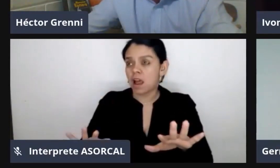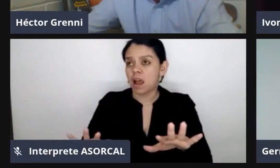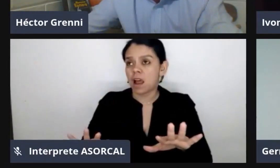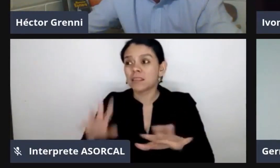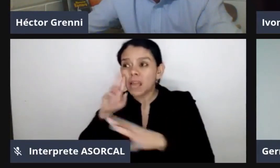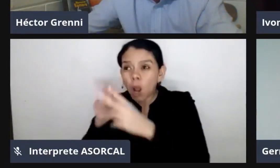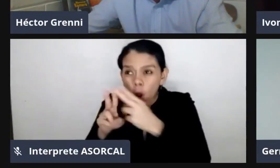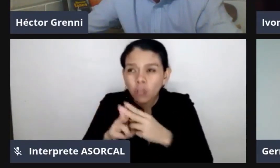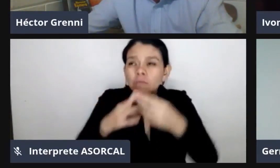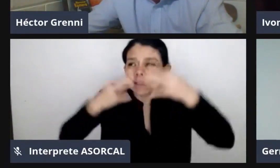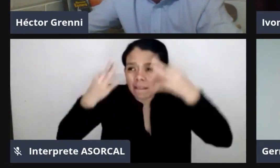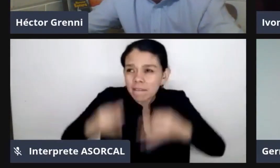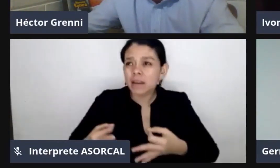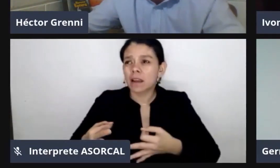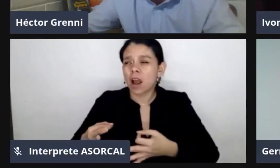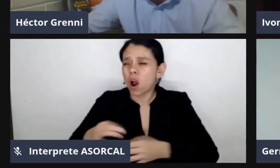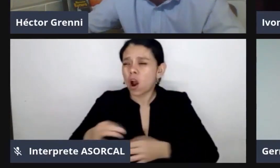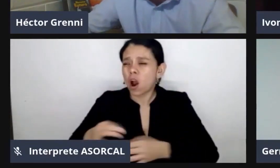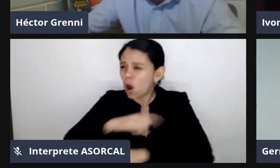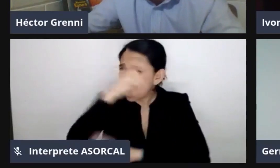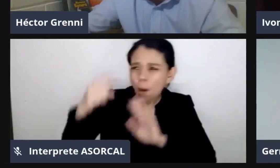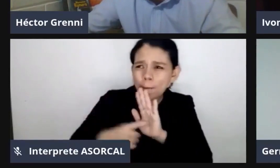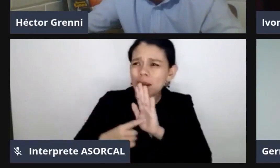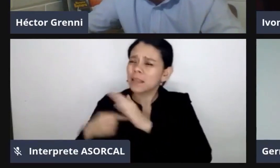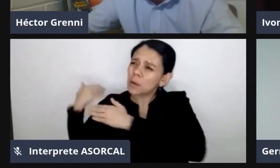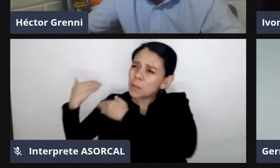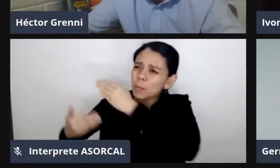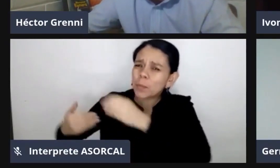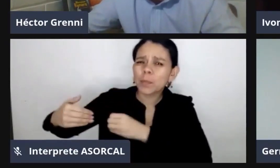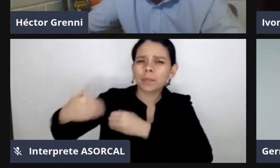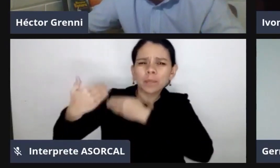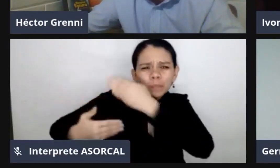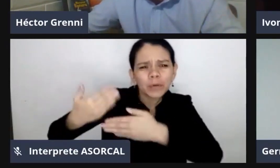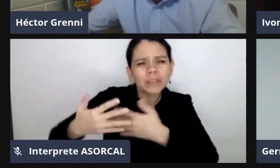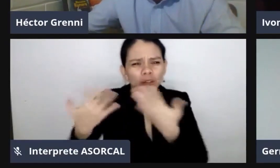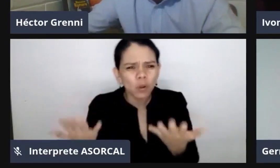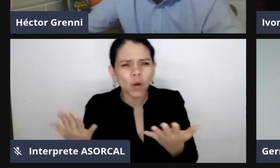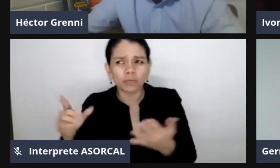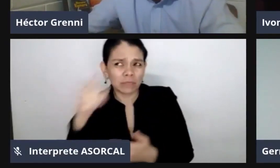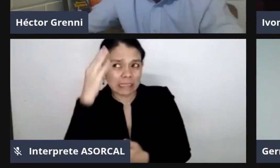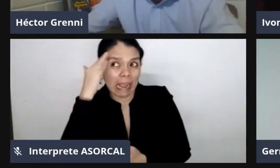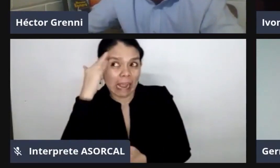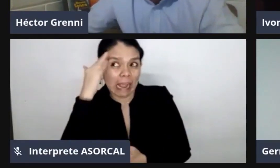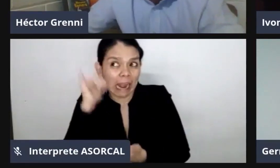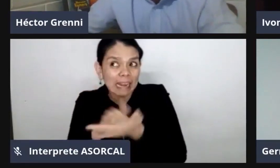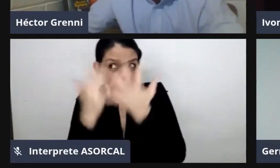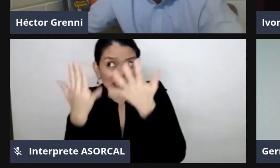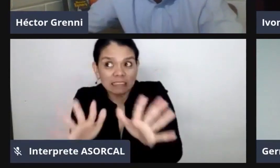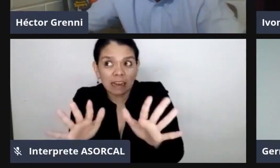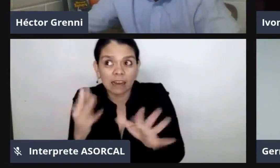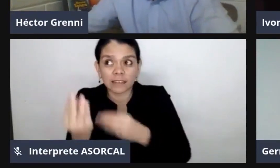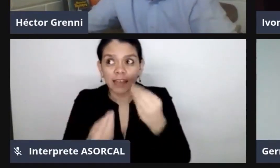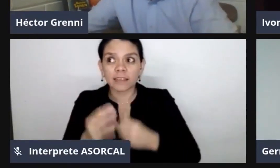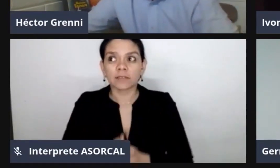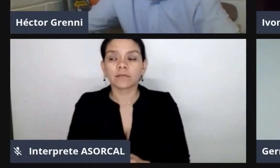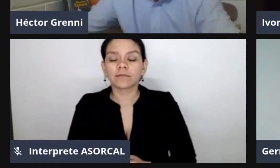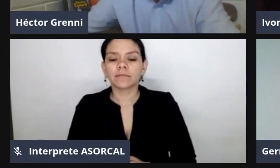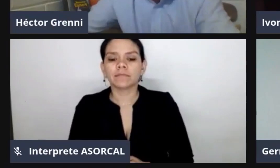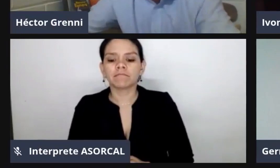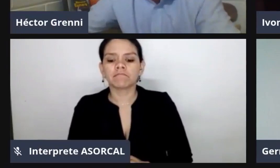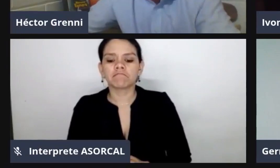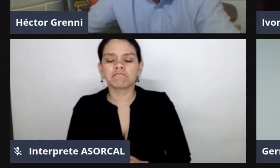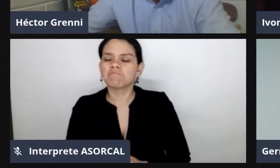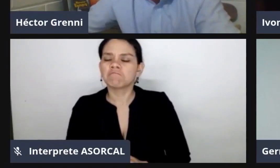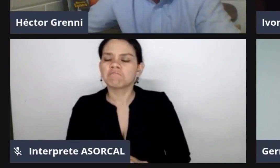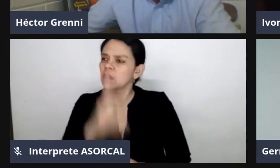reparación en torno a lo que hubo en el conflicto en El Salvador? Creo que no. Creo que es una